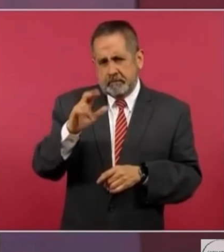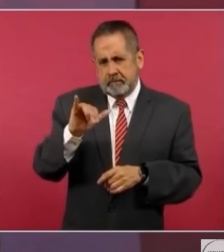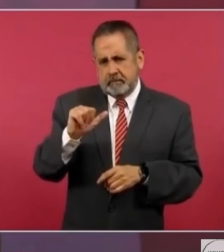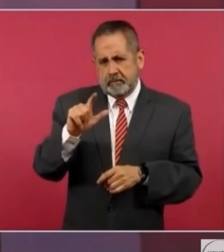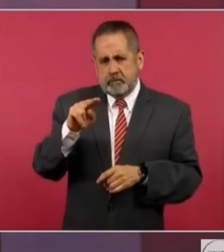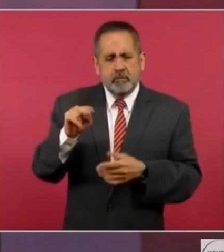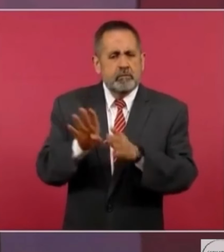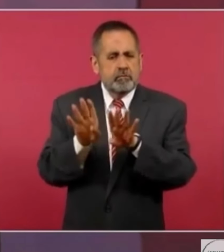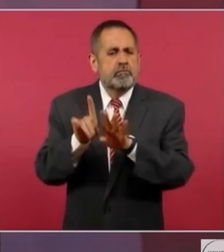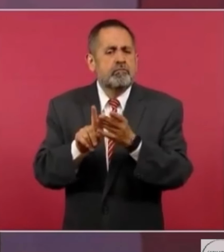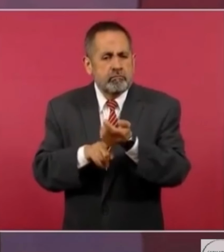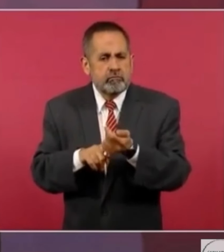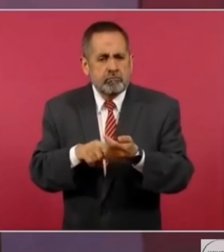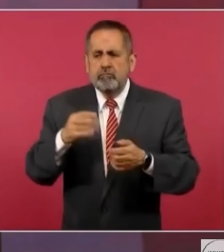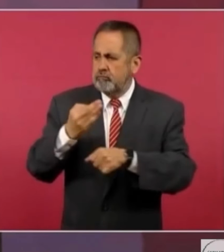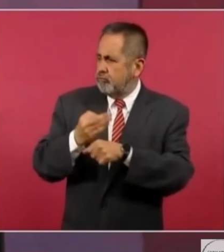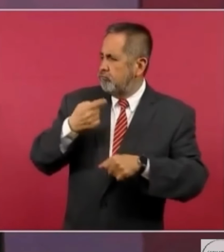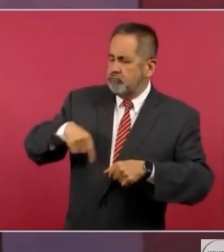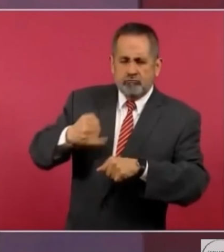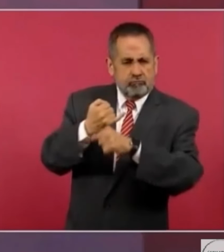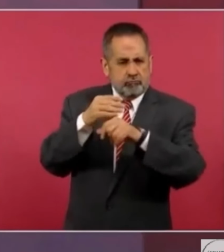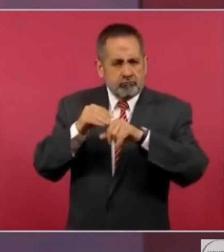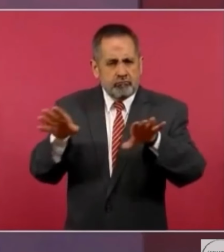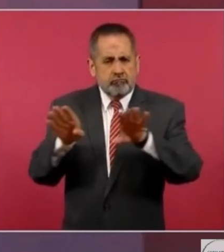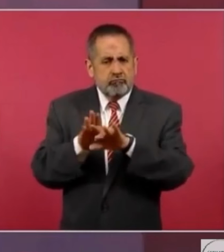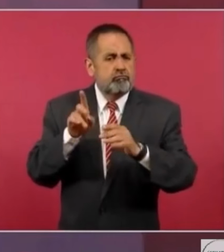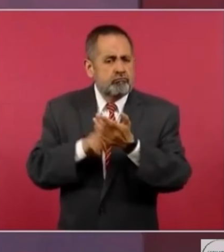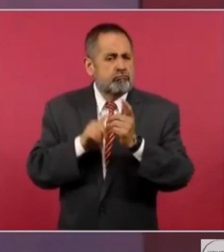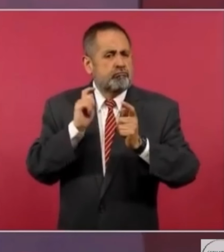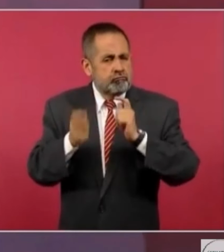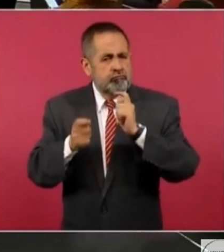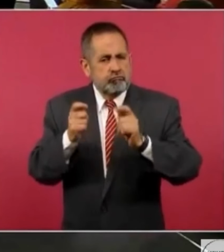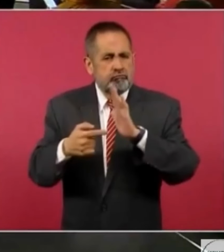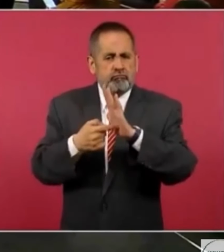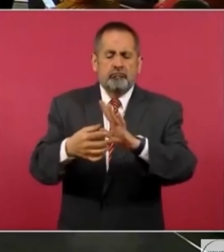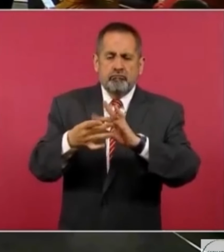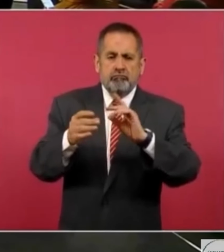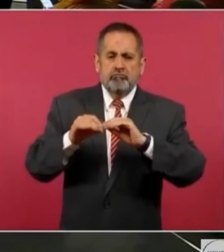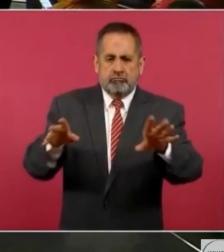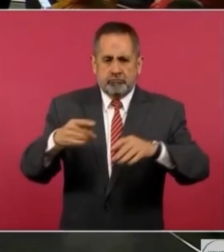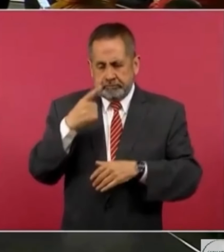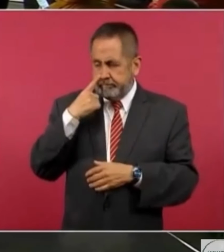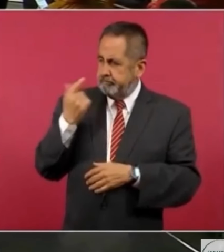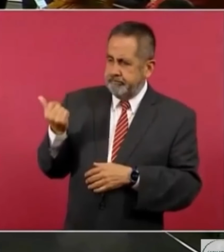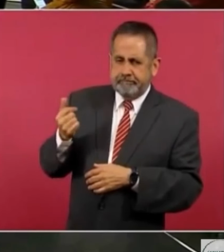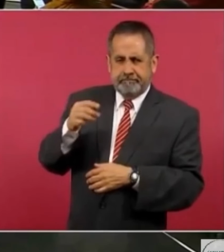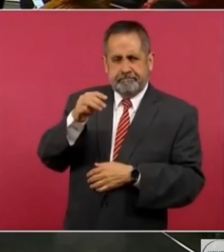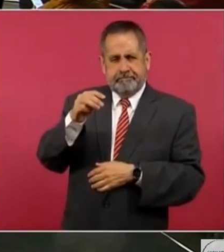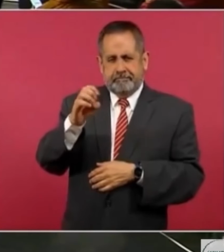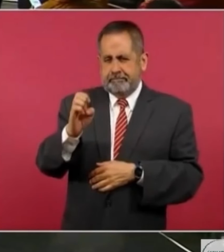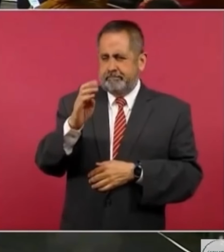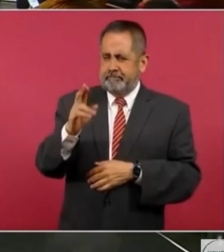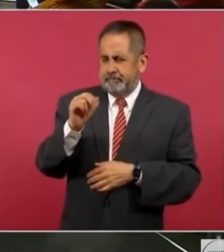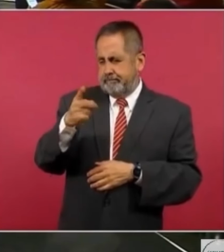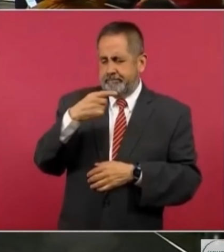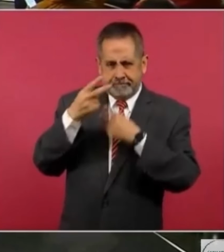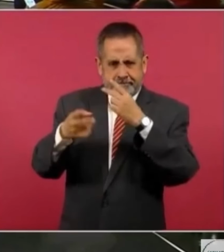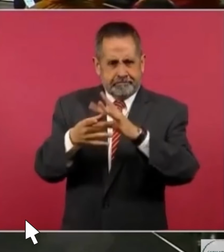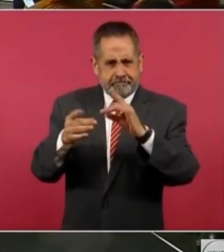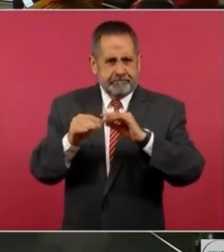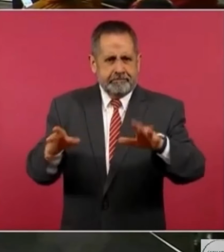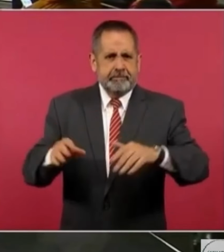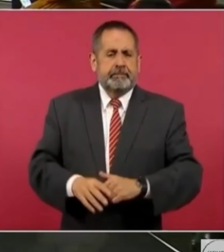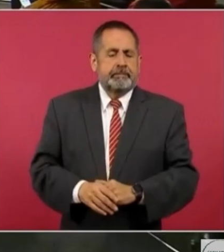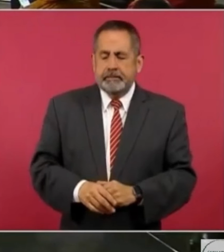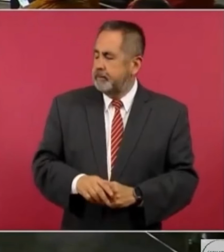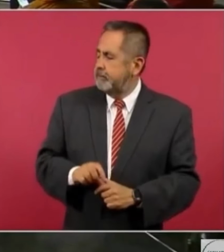puede informar cómo es, y Marcelo pues tiene muy brevemente manera. Sí,